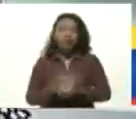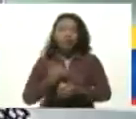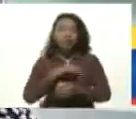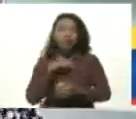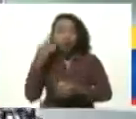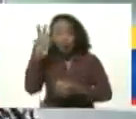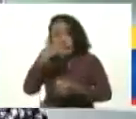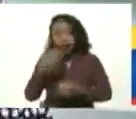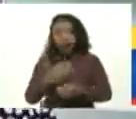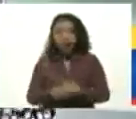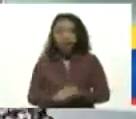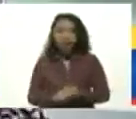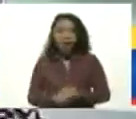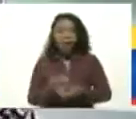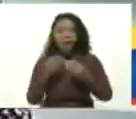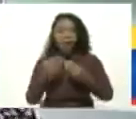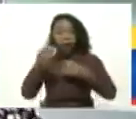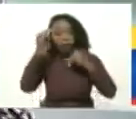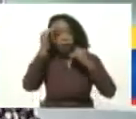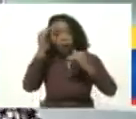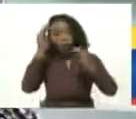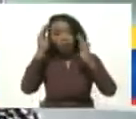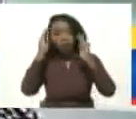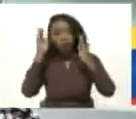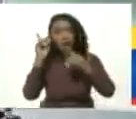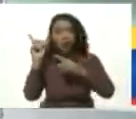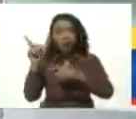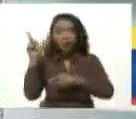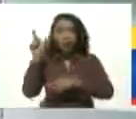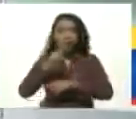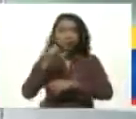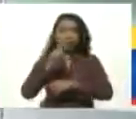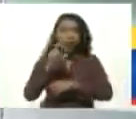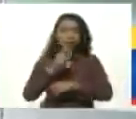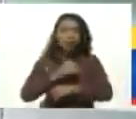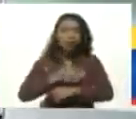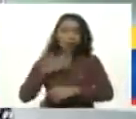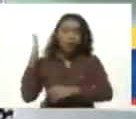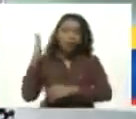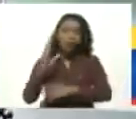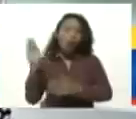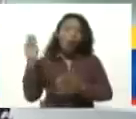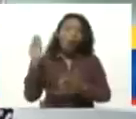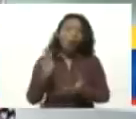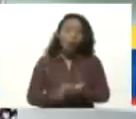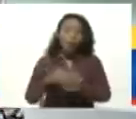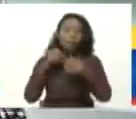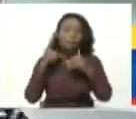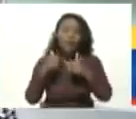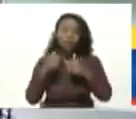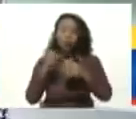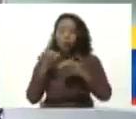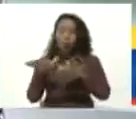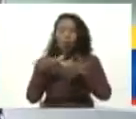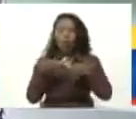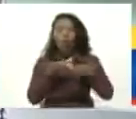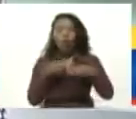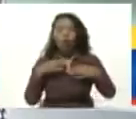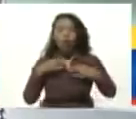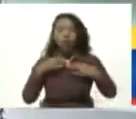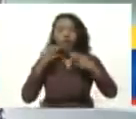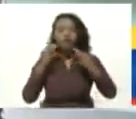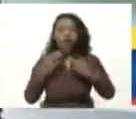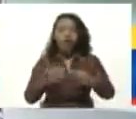nuestros jóvenes, para atenderlo en esa necesidad y puedan regresar pues bien bonito y bien uniformado